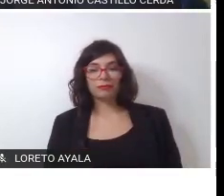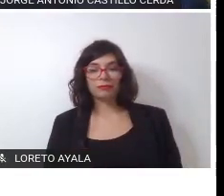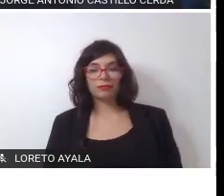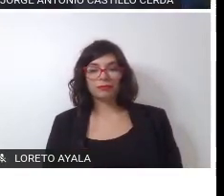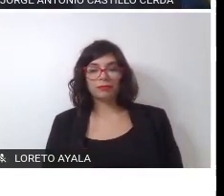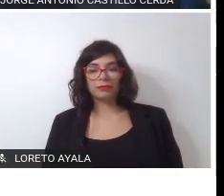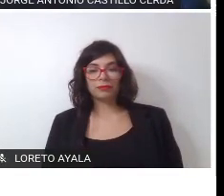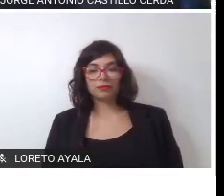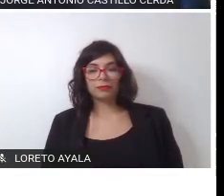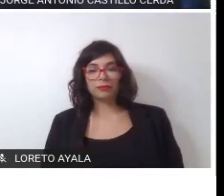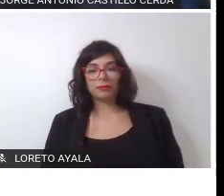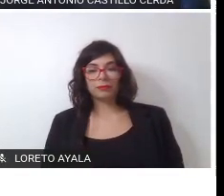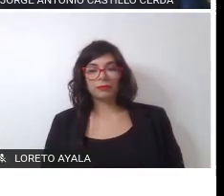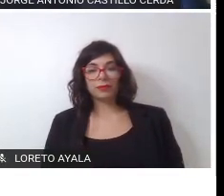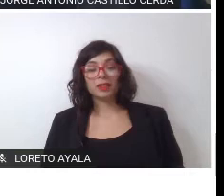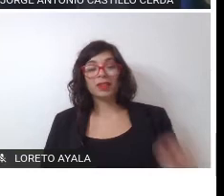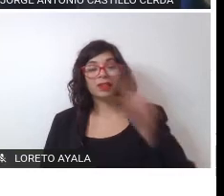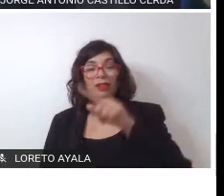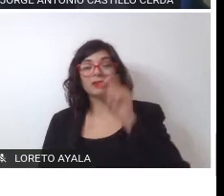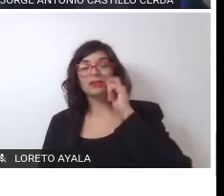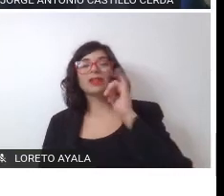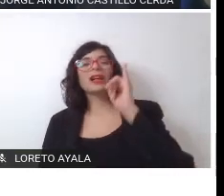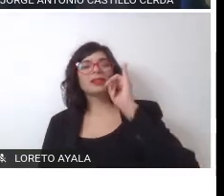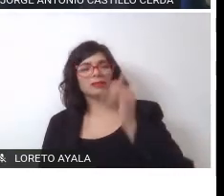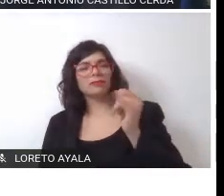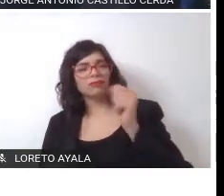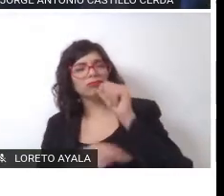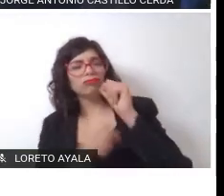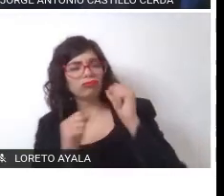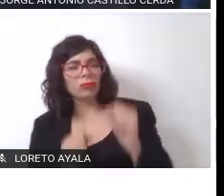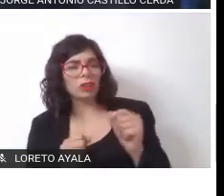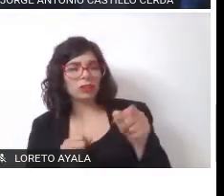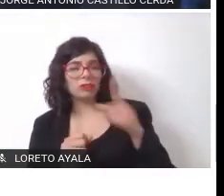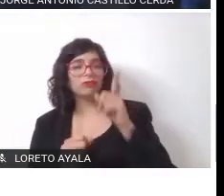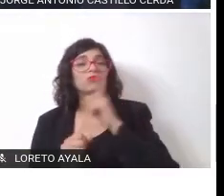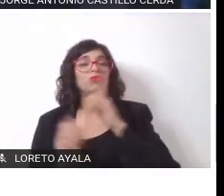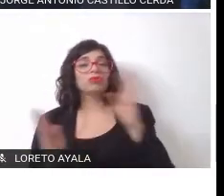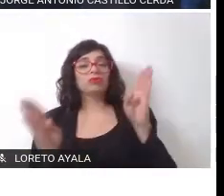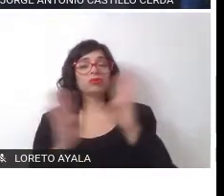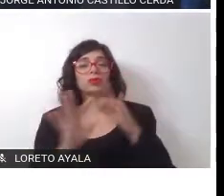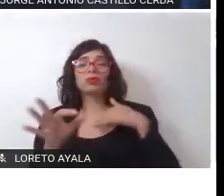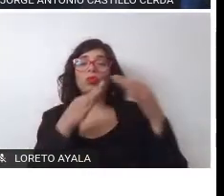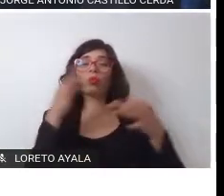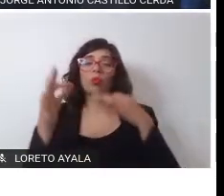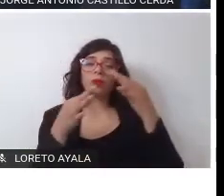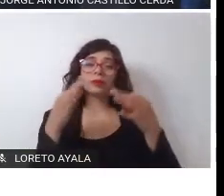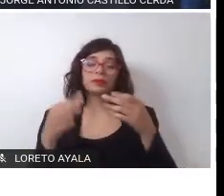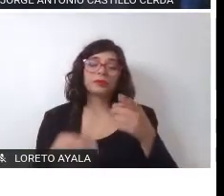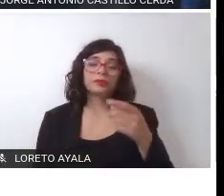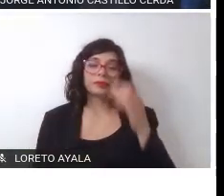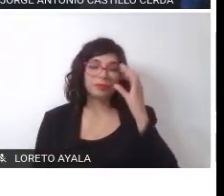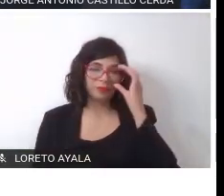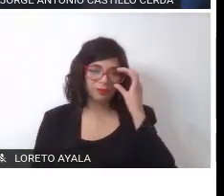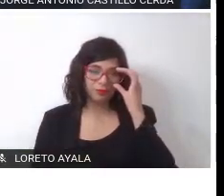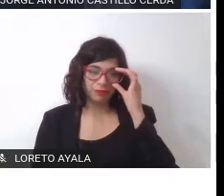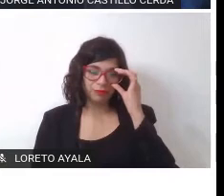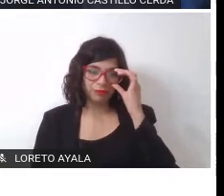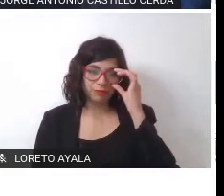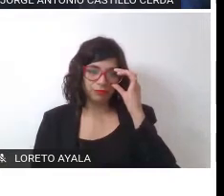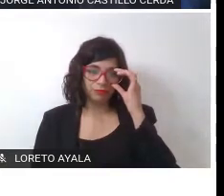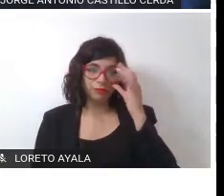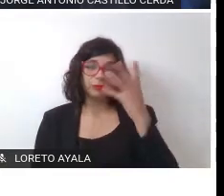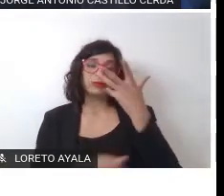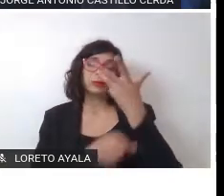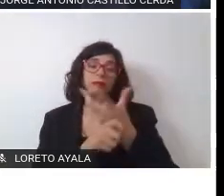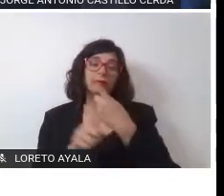sí se puede. Quiero, para ir cerrando, contarles que hay esfuerzos que